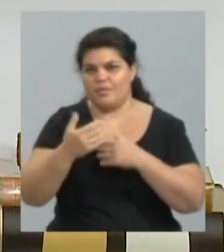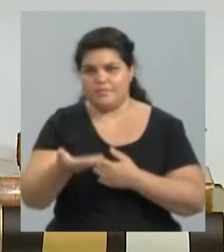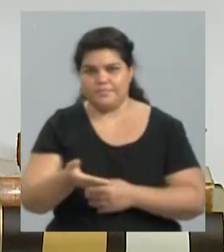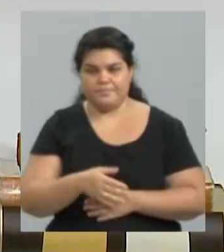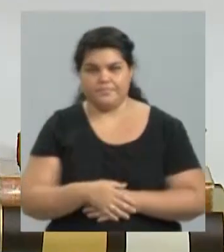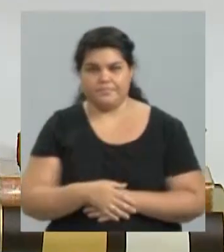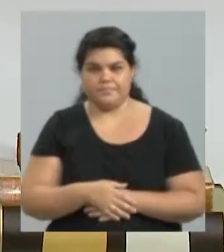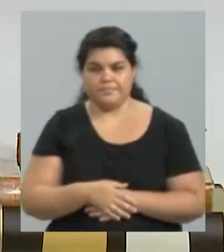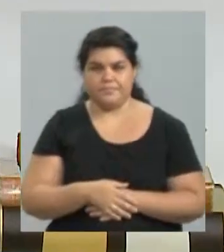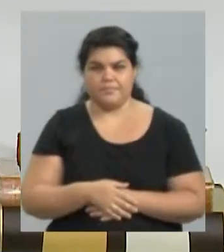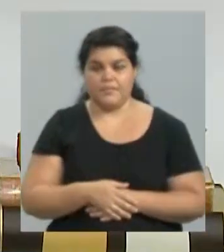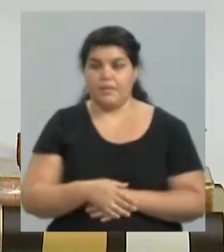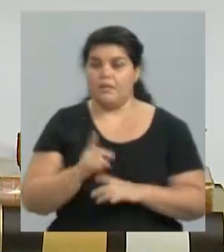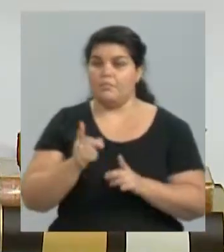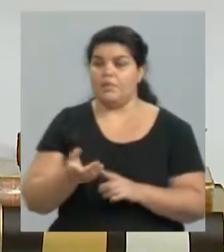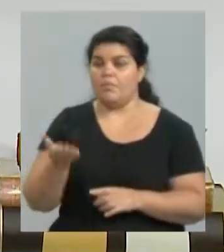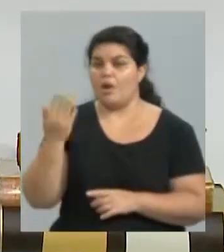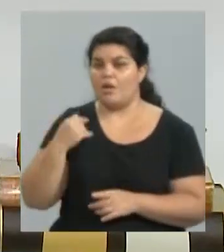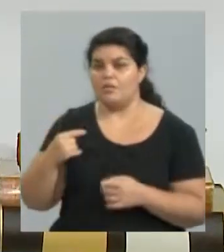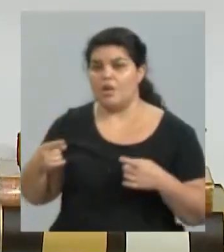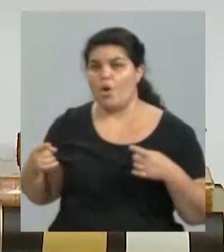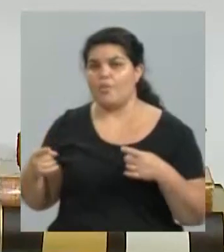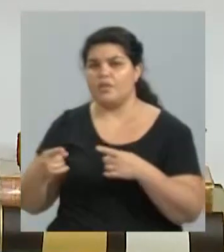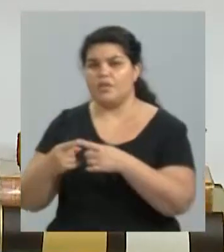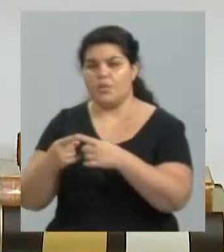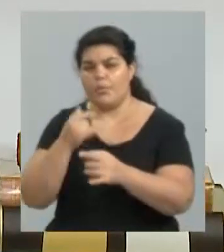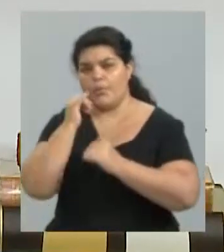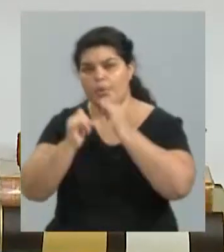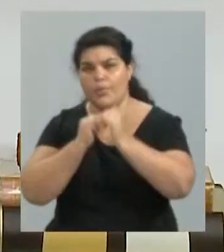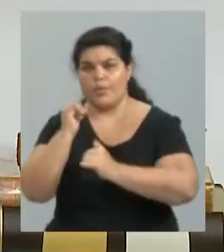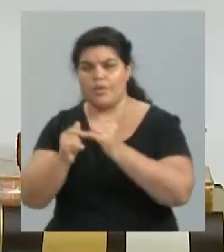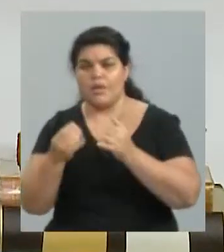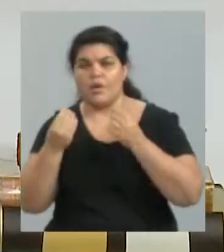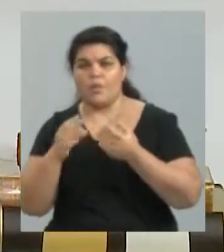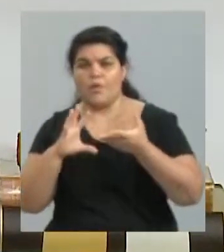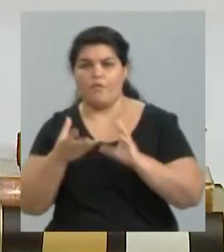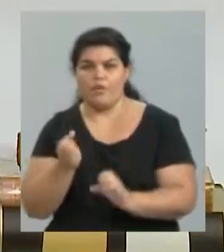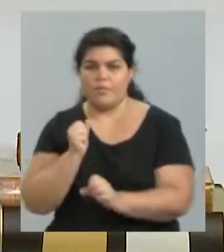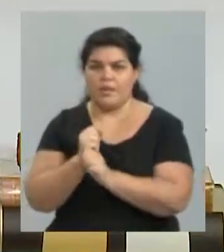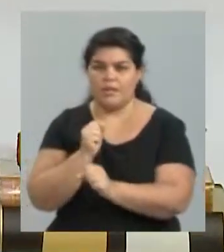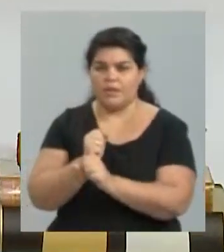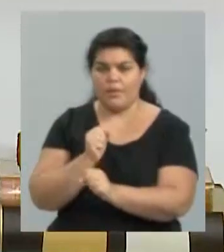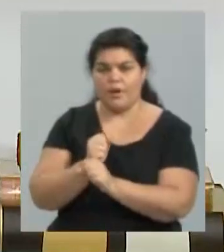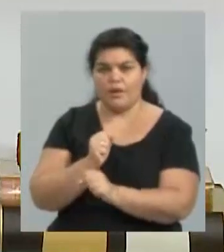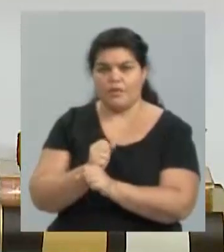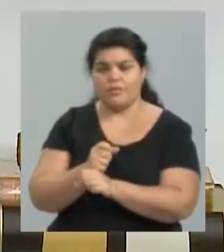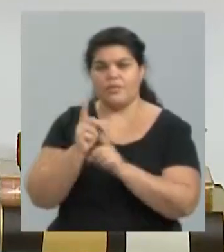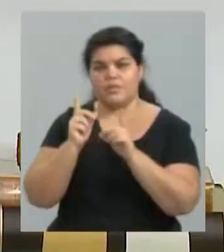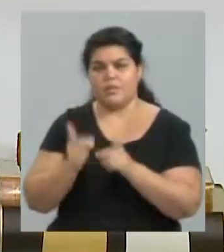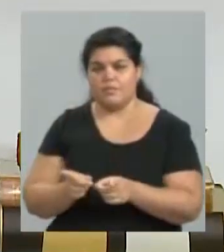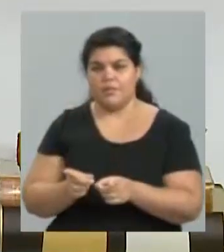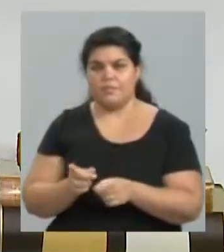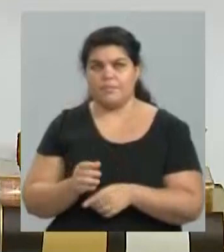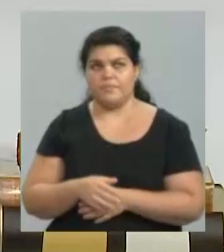Consuelo, recién te preguntábamos por ahí los objetivos que vos tenés a partir de tu trabajo, de cómo esto recién empieza y obviamente también sobre el camino